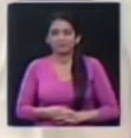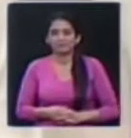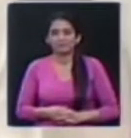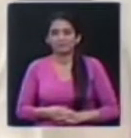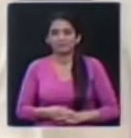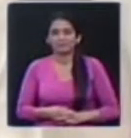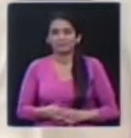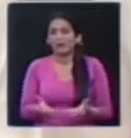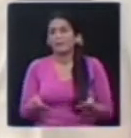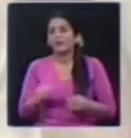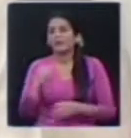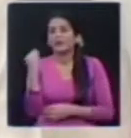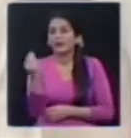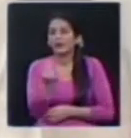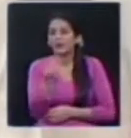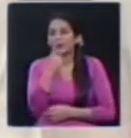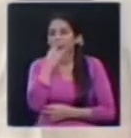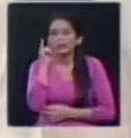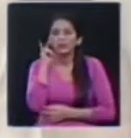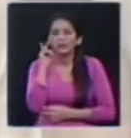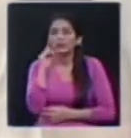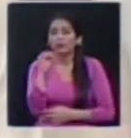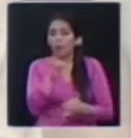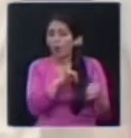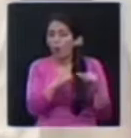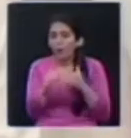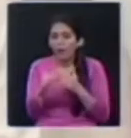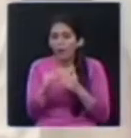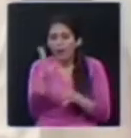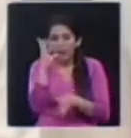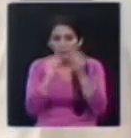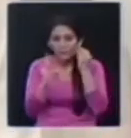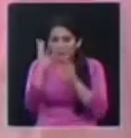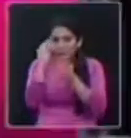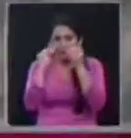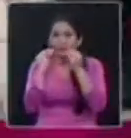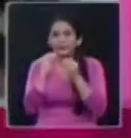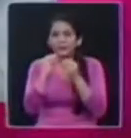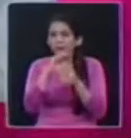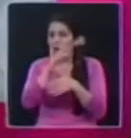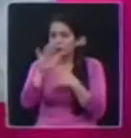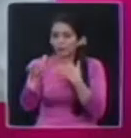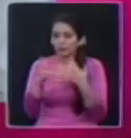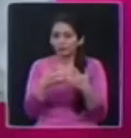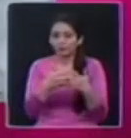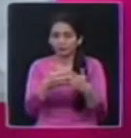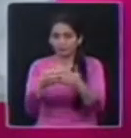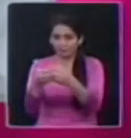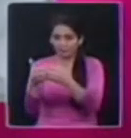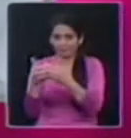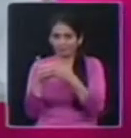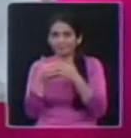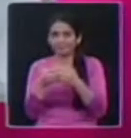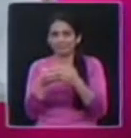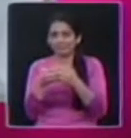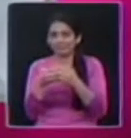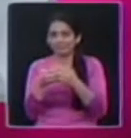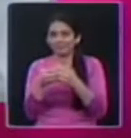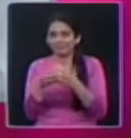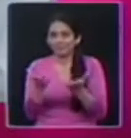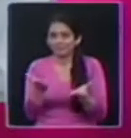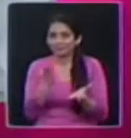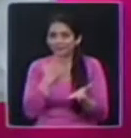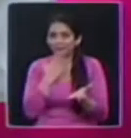más niños y jóvenes puedan participar de esta actividad. Es una actividad masiva. Y lo que se trabaja es